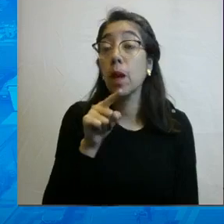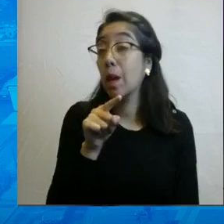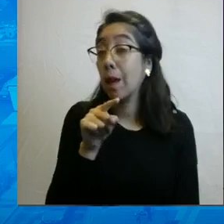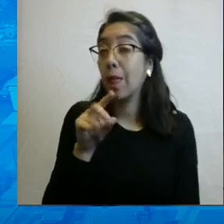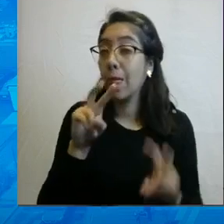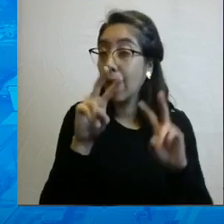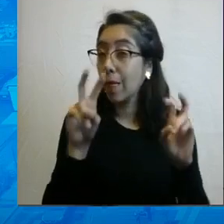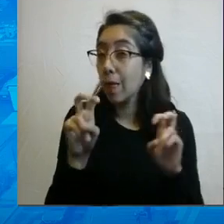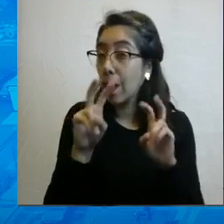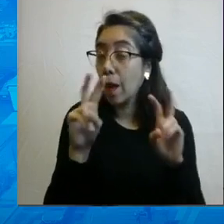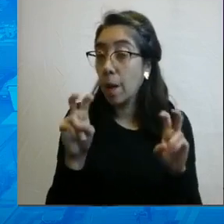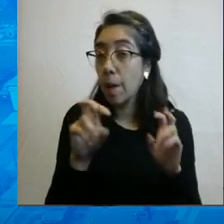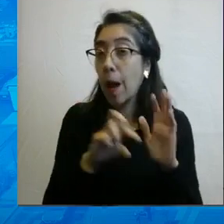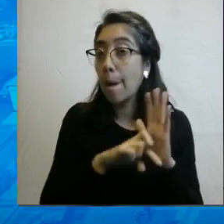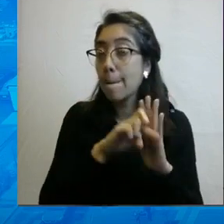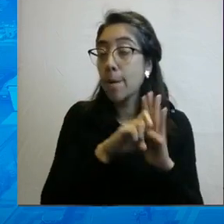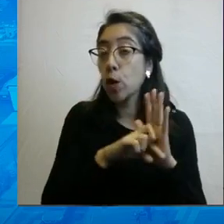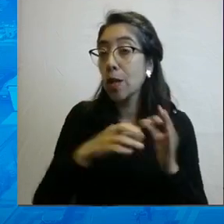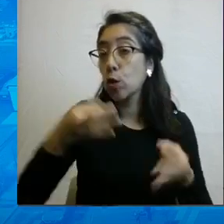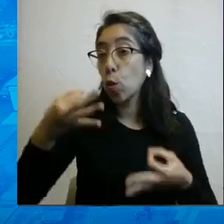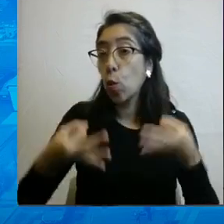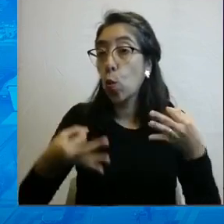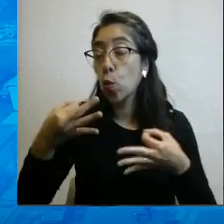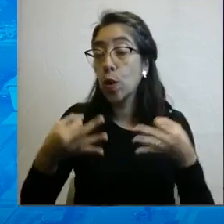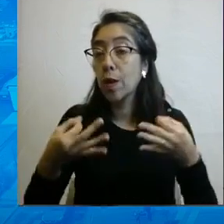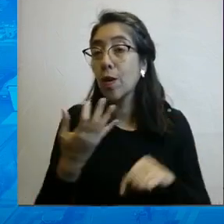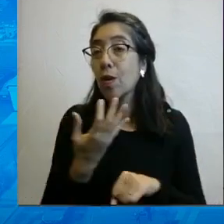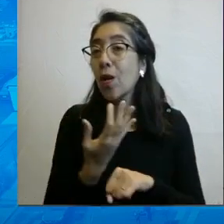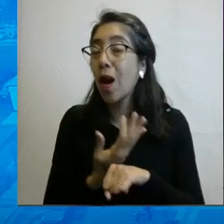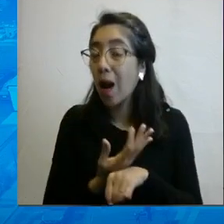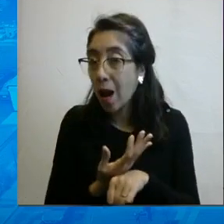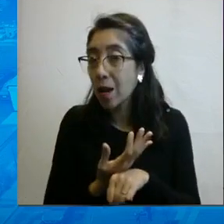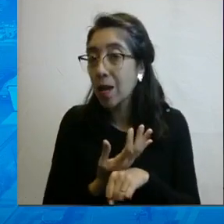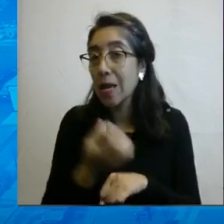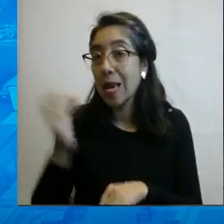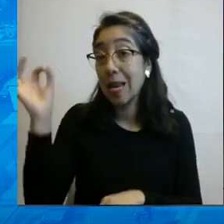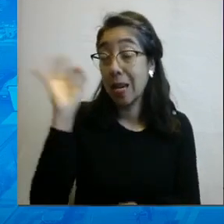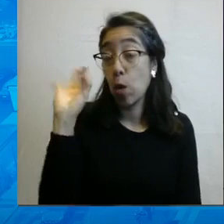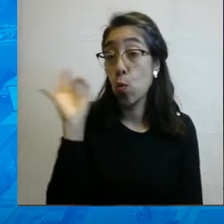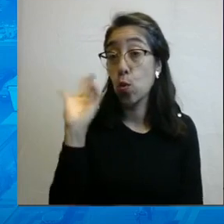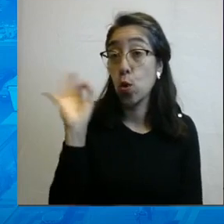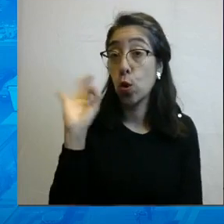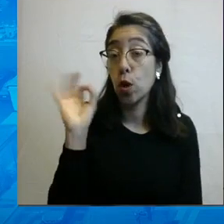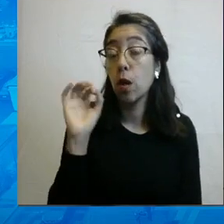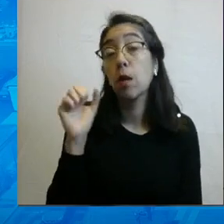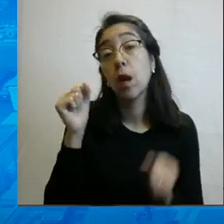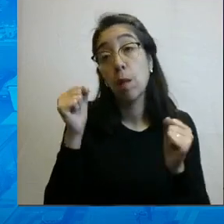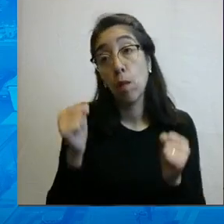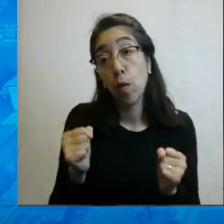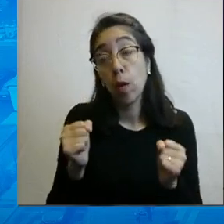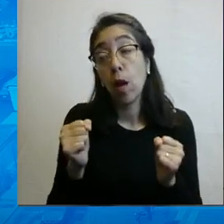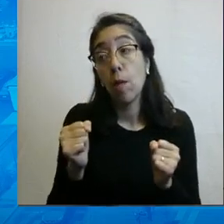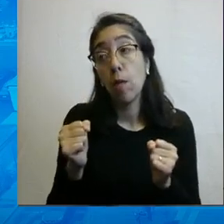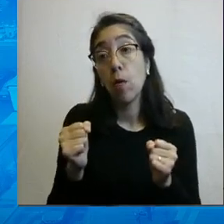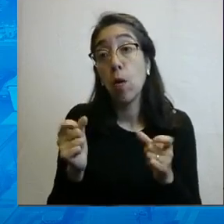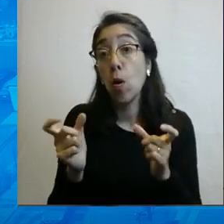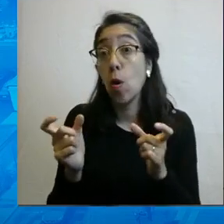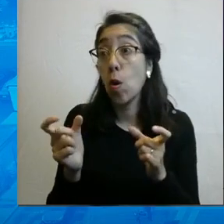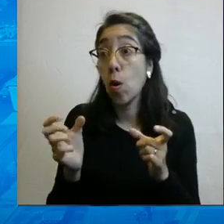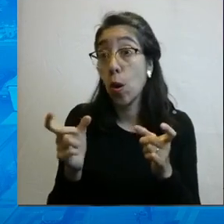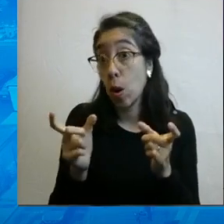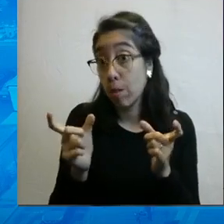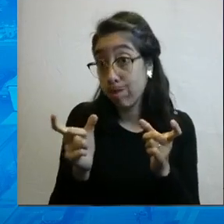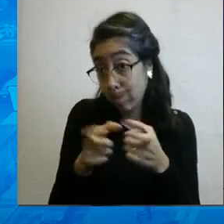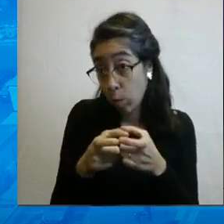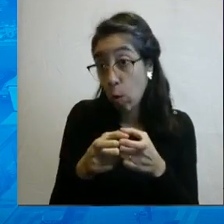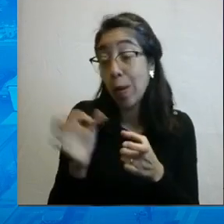que participe de las reuniones que establece, digamos, esta mesa, con la finalidad de que podamos darle justamente esa celeridad y poder contar,